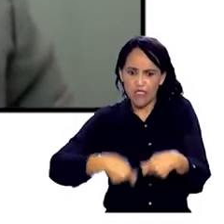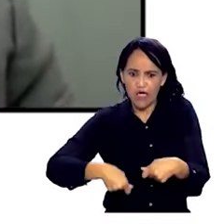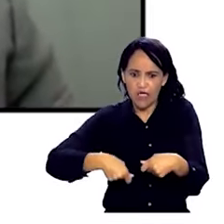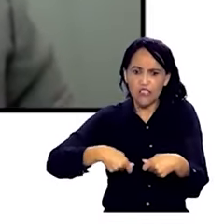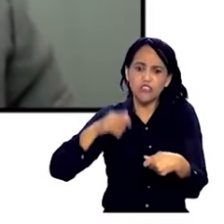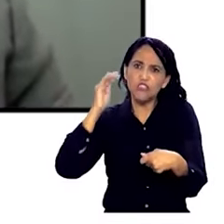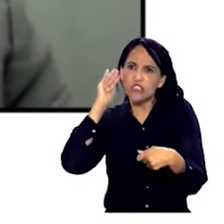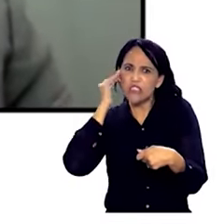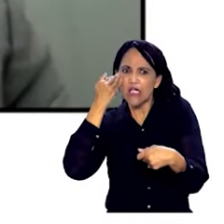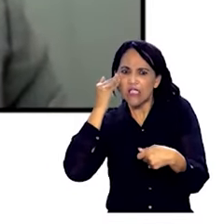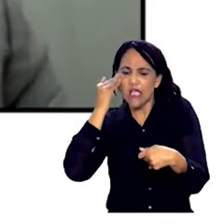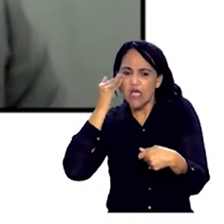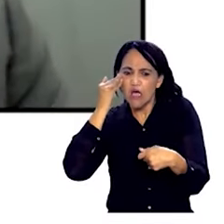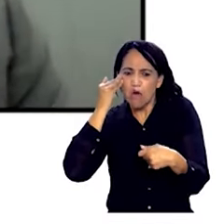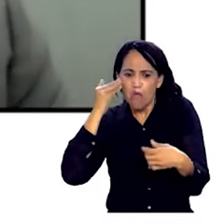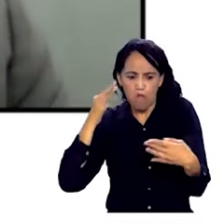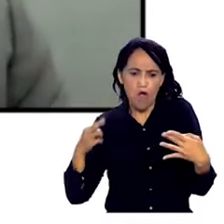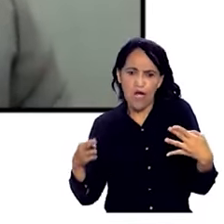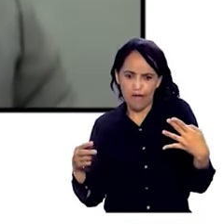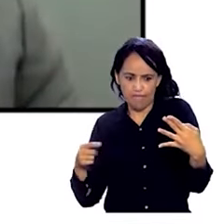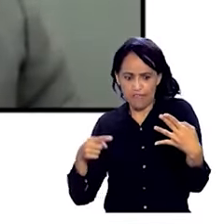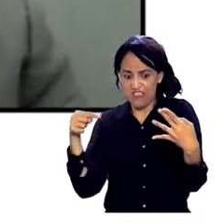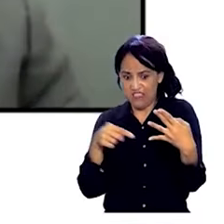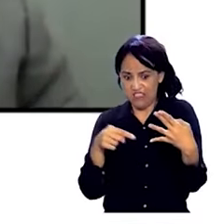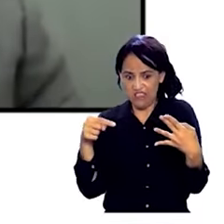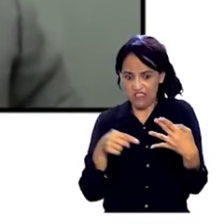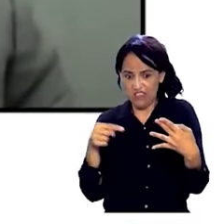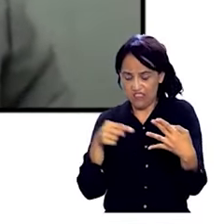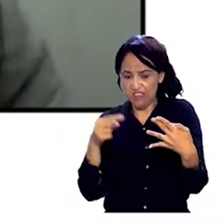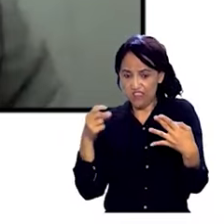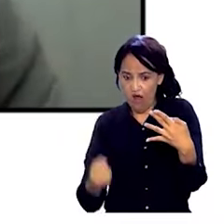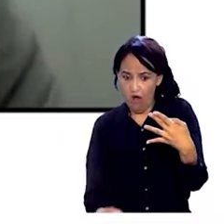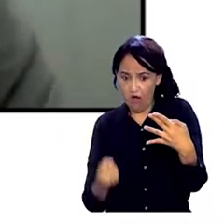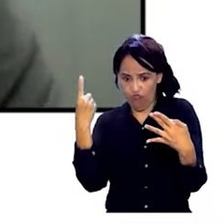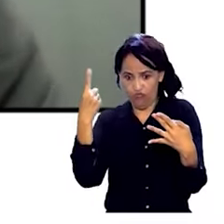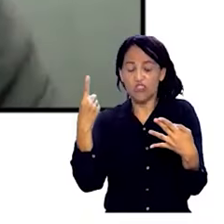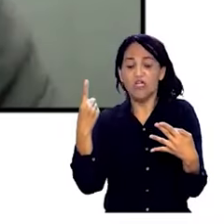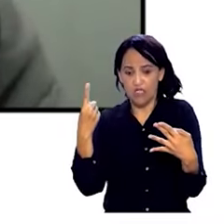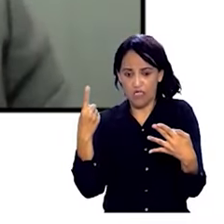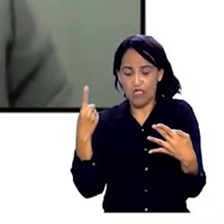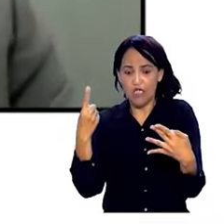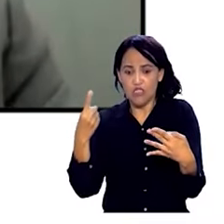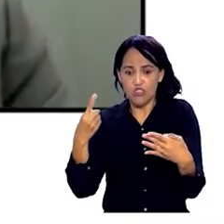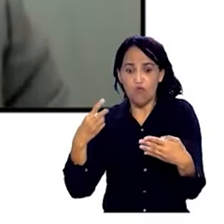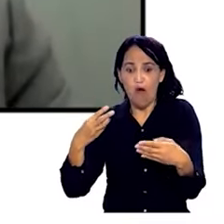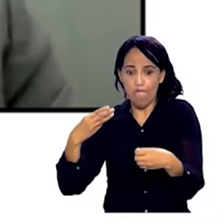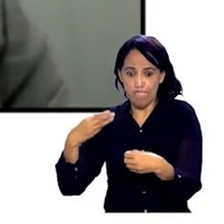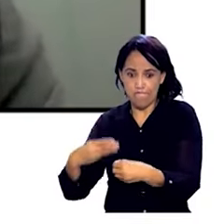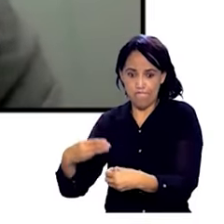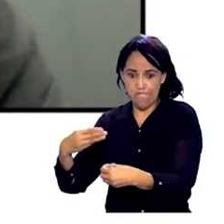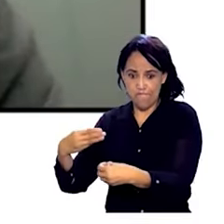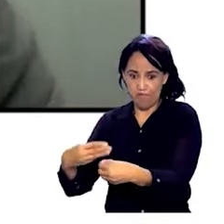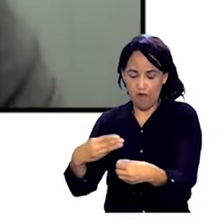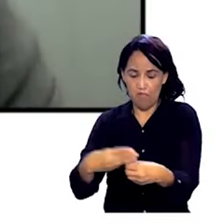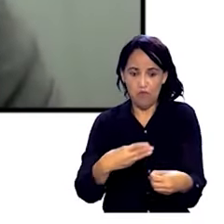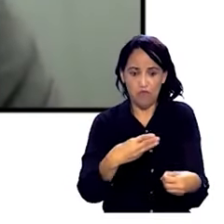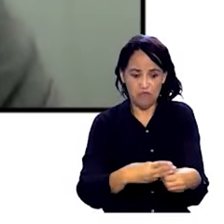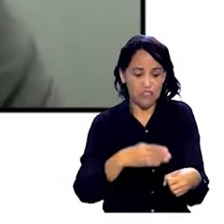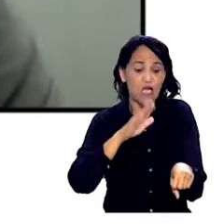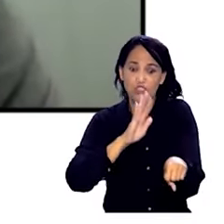tipoi situes en que un vecin una provincia demanda a otra provincia causas en que una